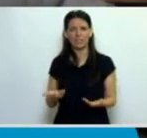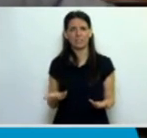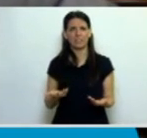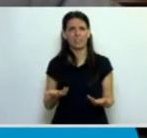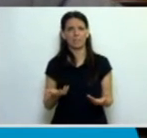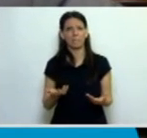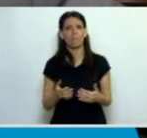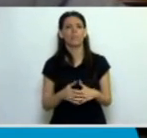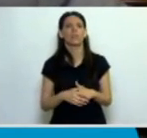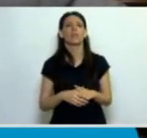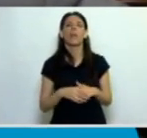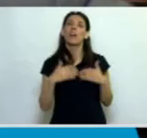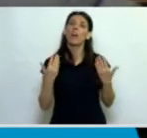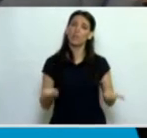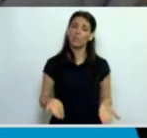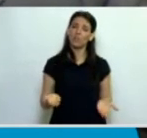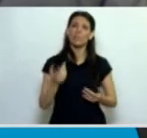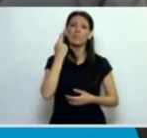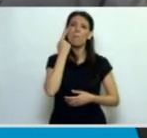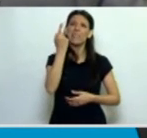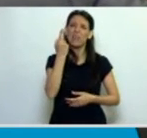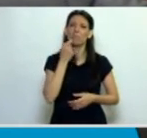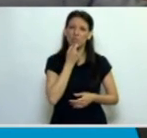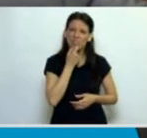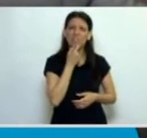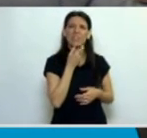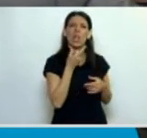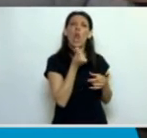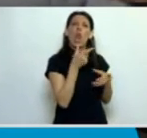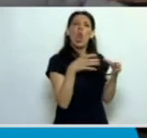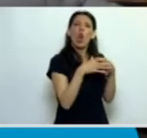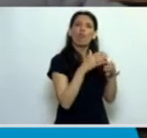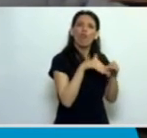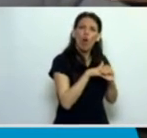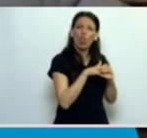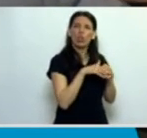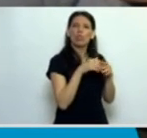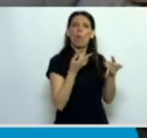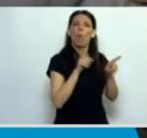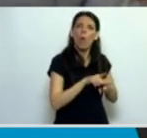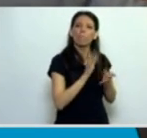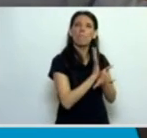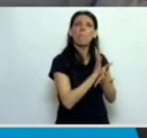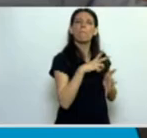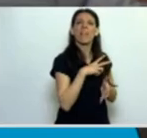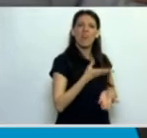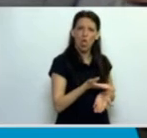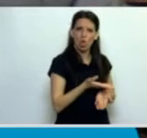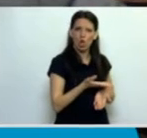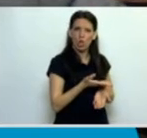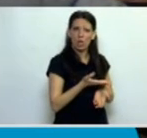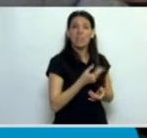Entonces, creemos que la estatización de los fondos de los jubilados sirvió para extender la cobertura